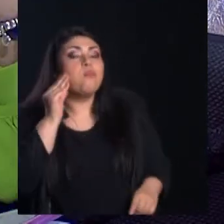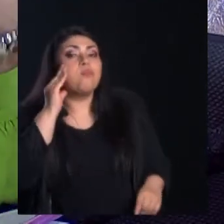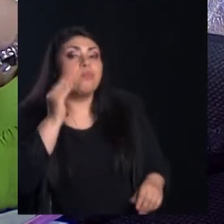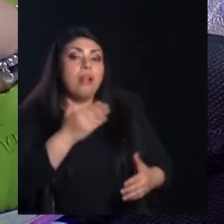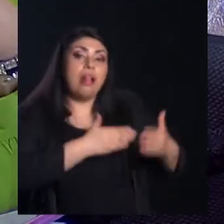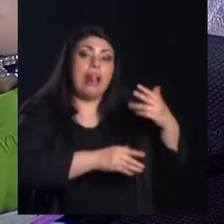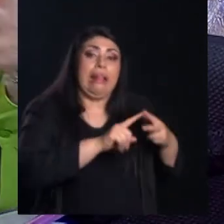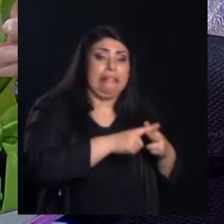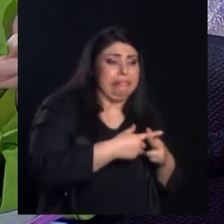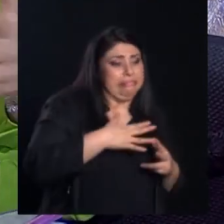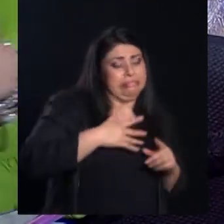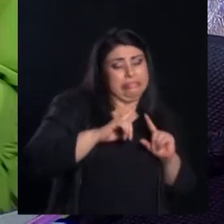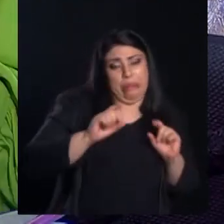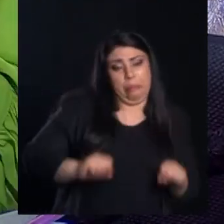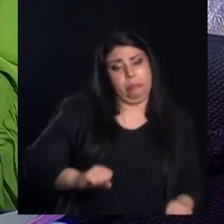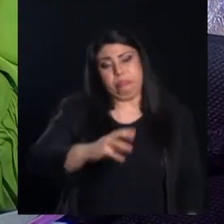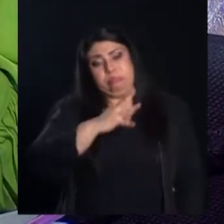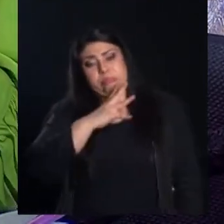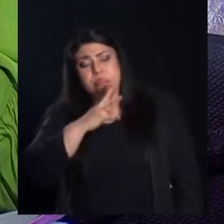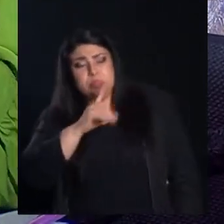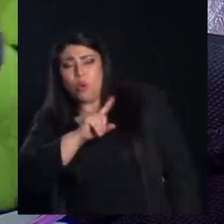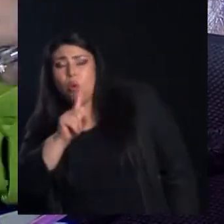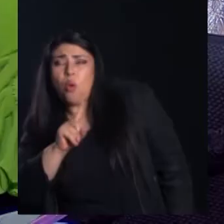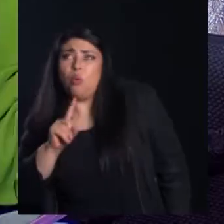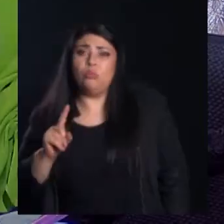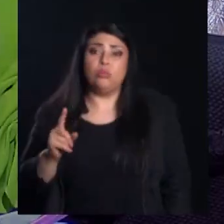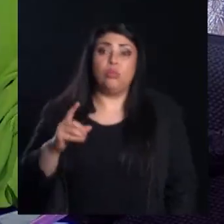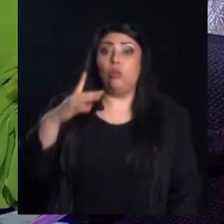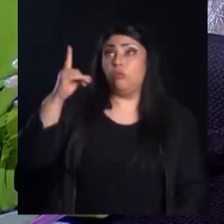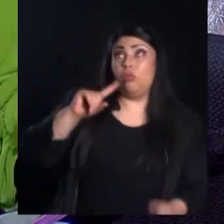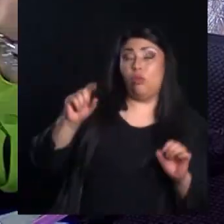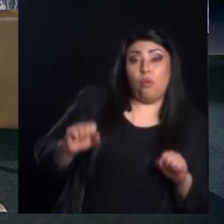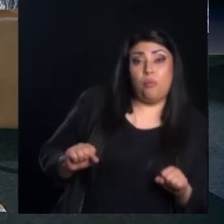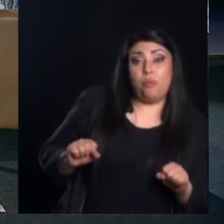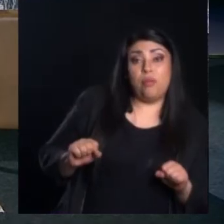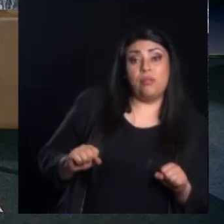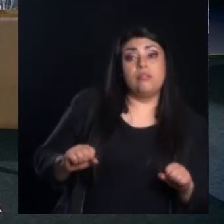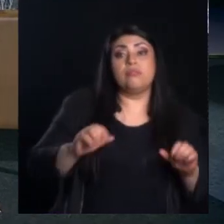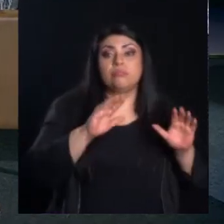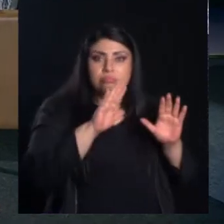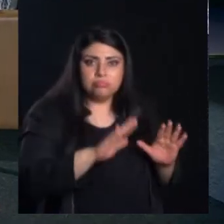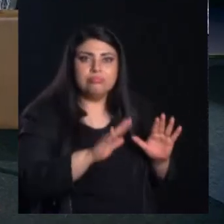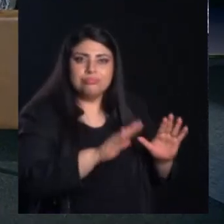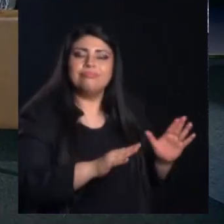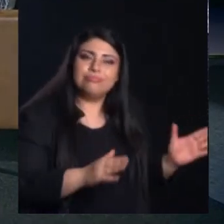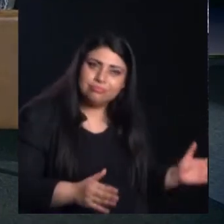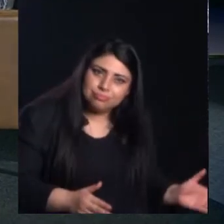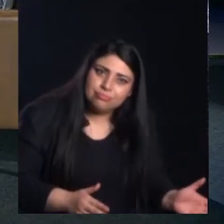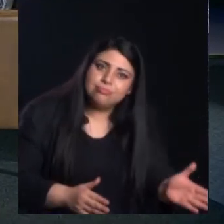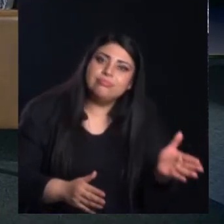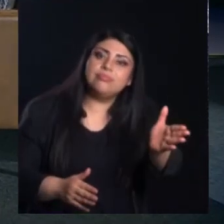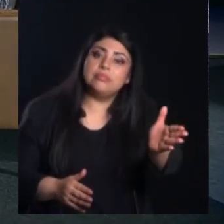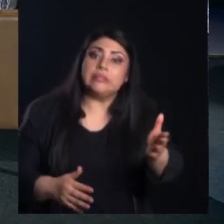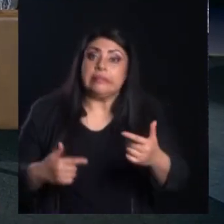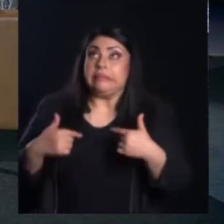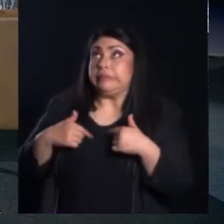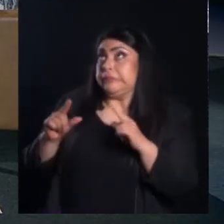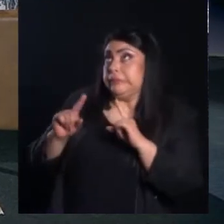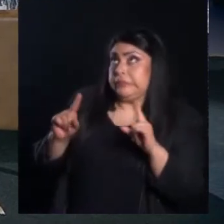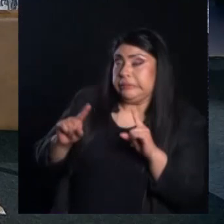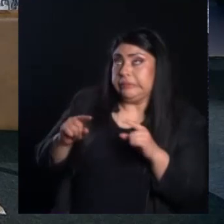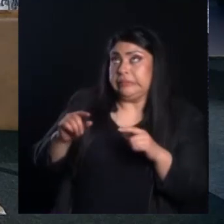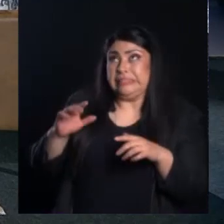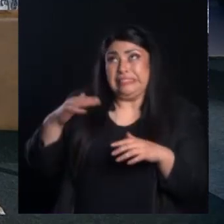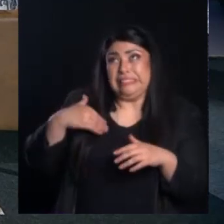no pero yo no puedo hablar muy jesús yo yo no puedo le hice no dale tú vas a ir es que de verdad no me